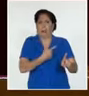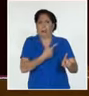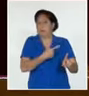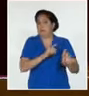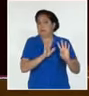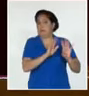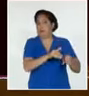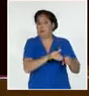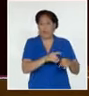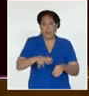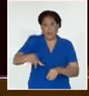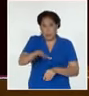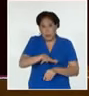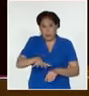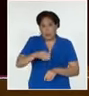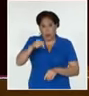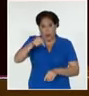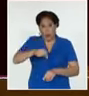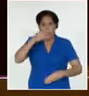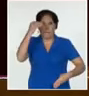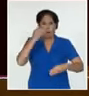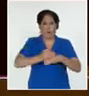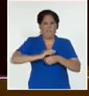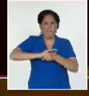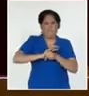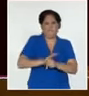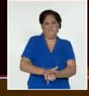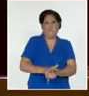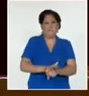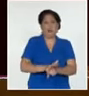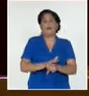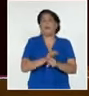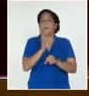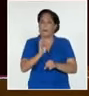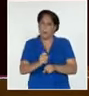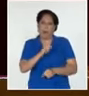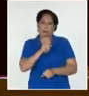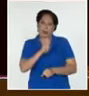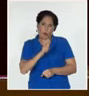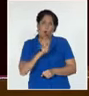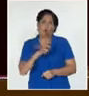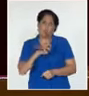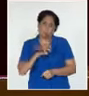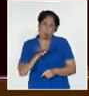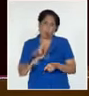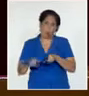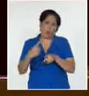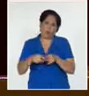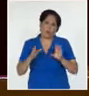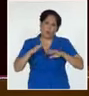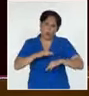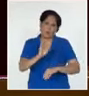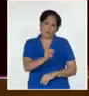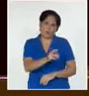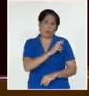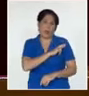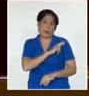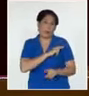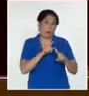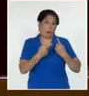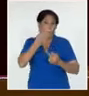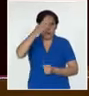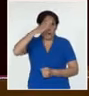el contexto cubano de bloqueo recrudecido con sus dificultades y carencias cotidianas. Cuba no